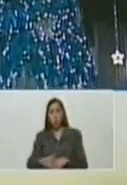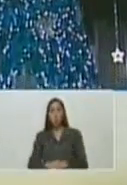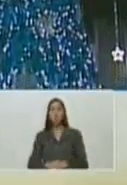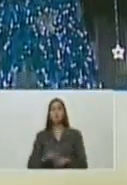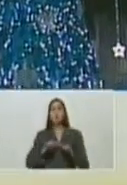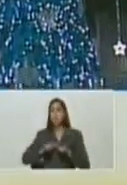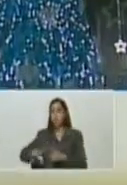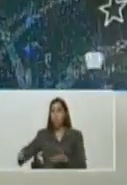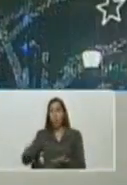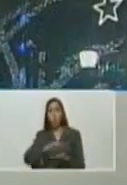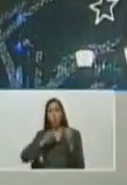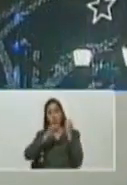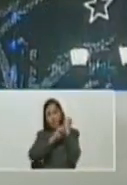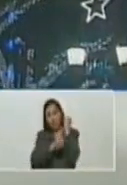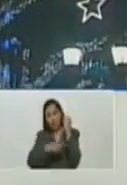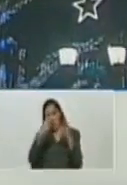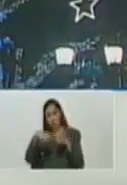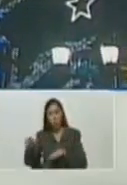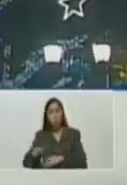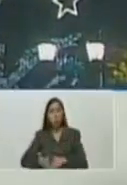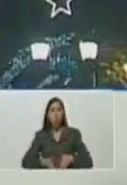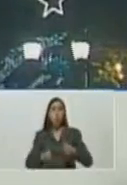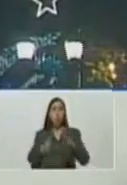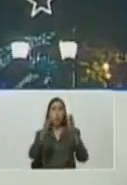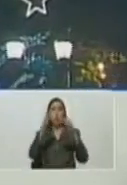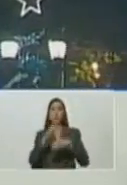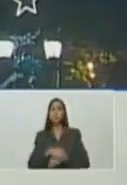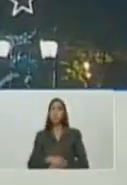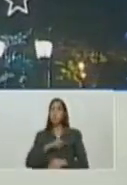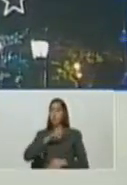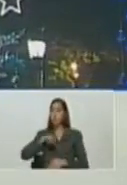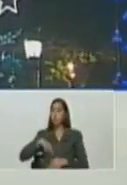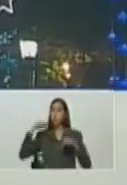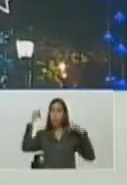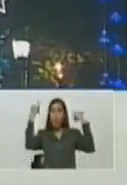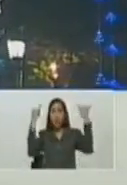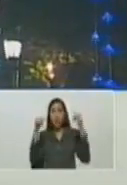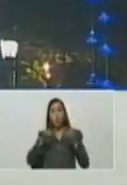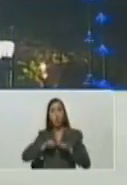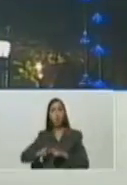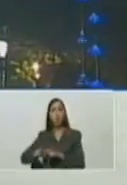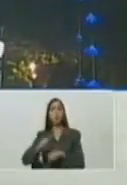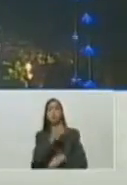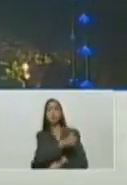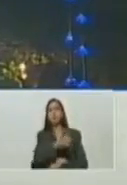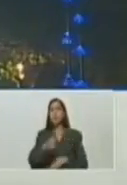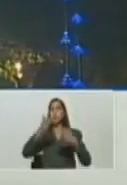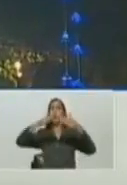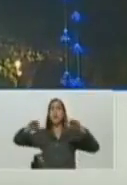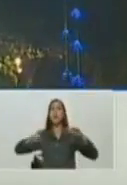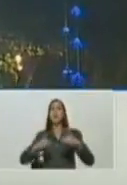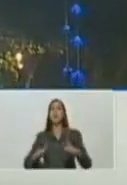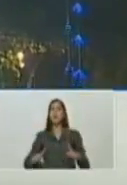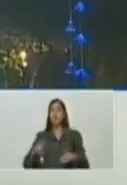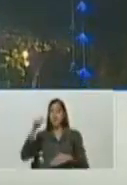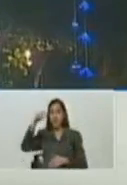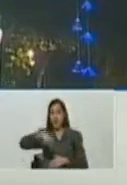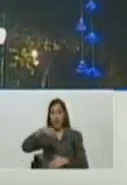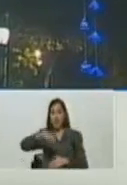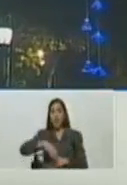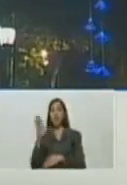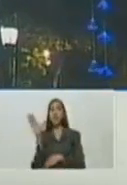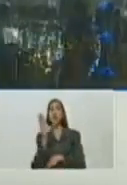plazas, parques, bulevares, que vamos a celebrar ahí en esos sitios la Navidad. Así que desde Caracas, desde